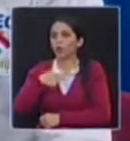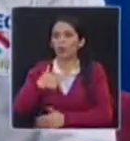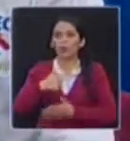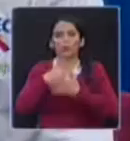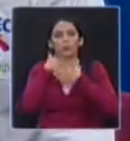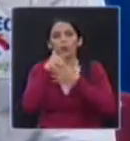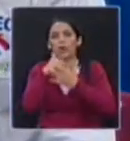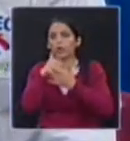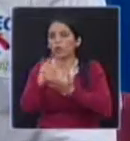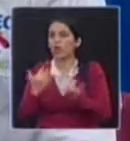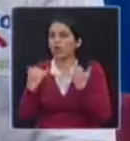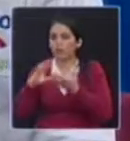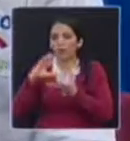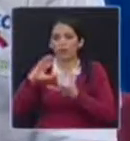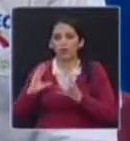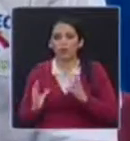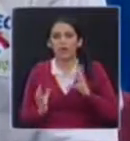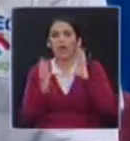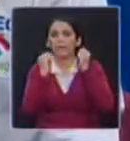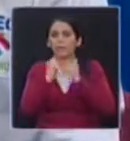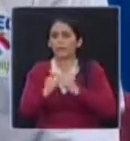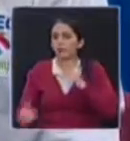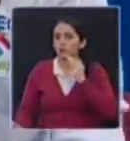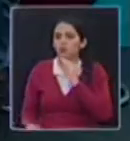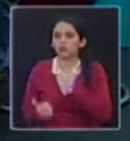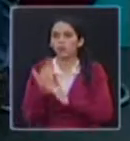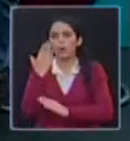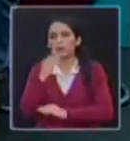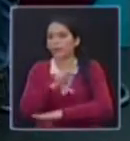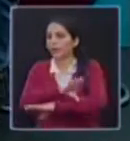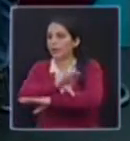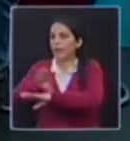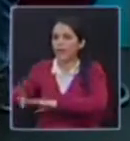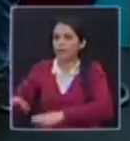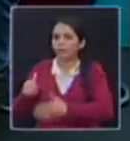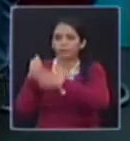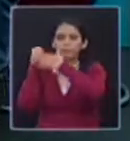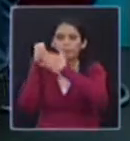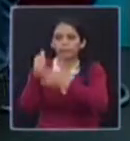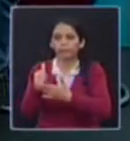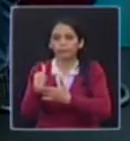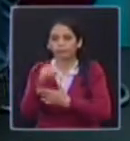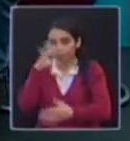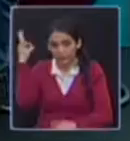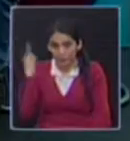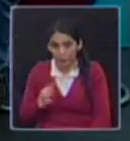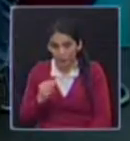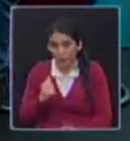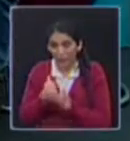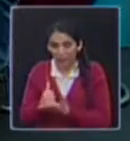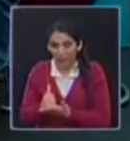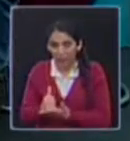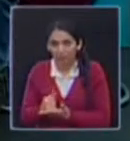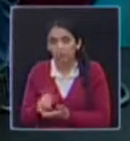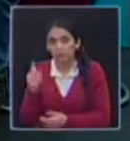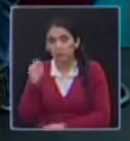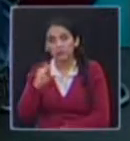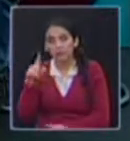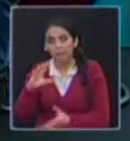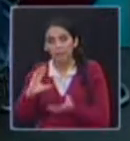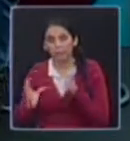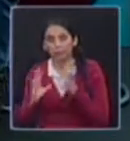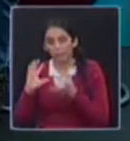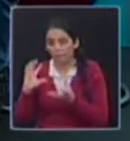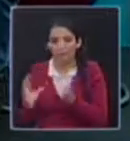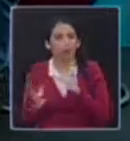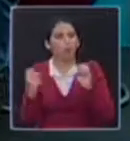una revolución agropecuaria. Y en el campo lo que ha habido es una revolución del desempleo, una revolución de la